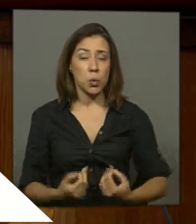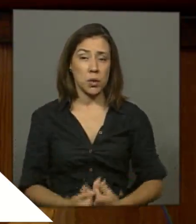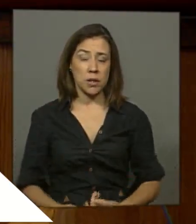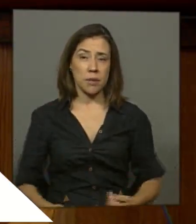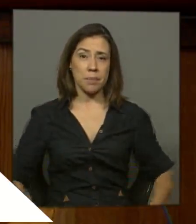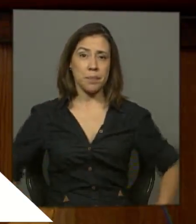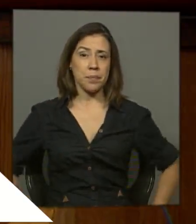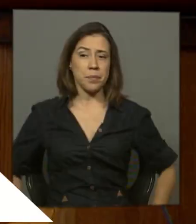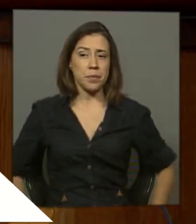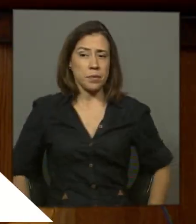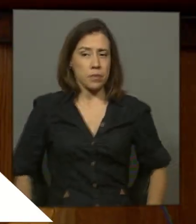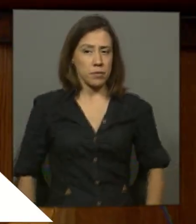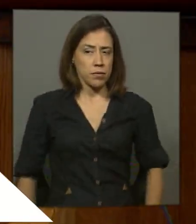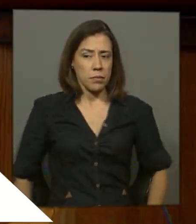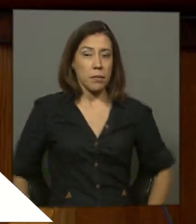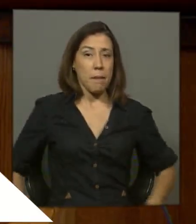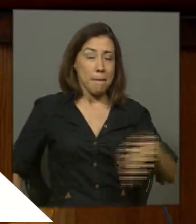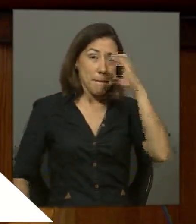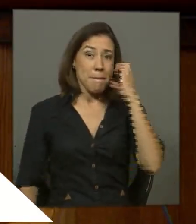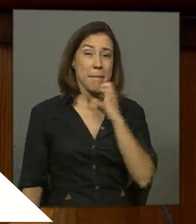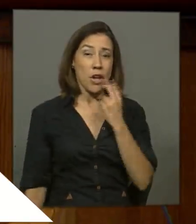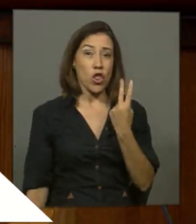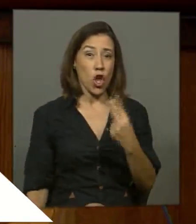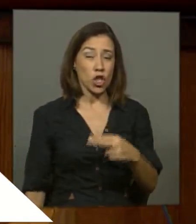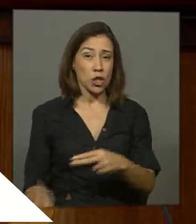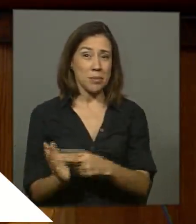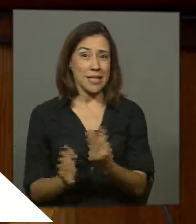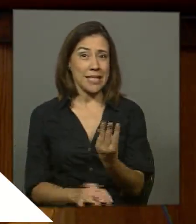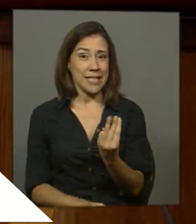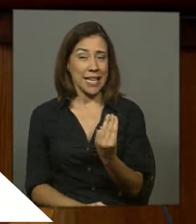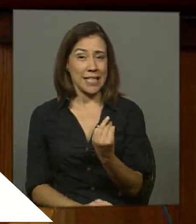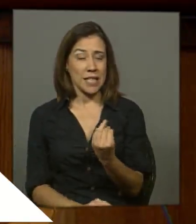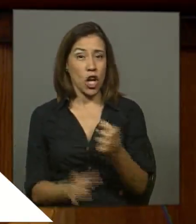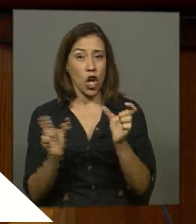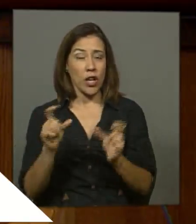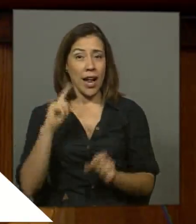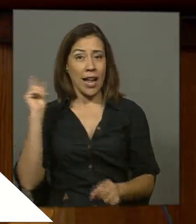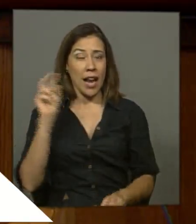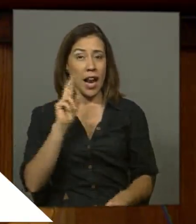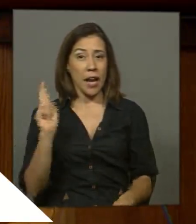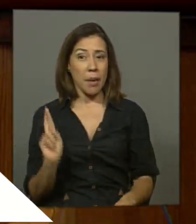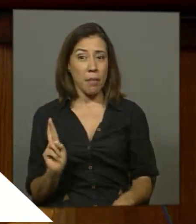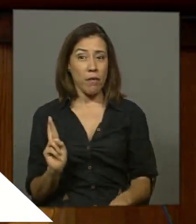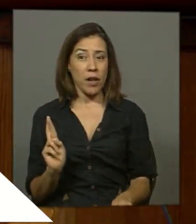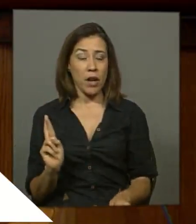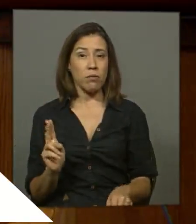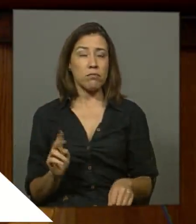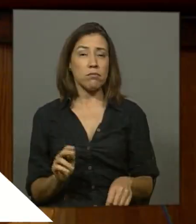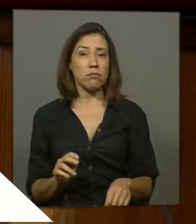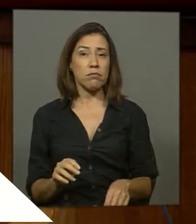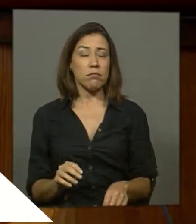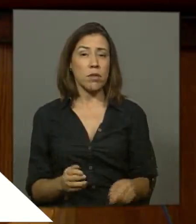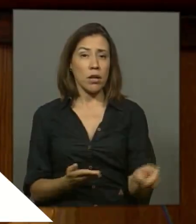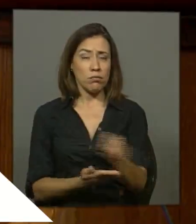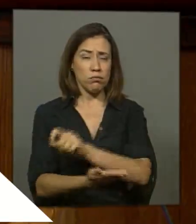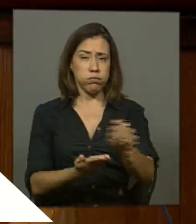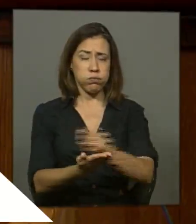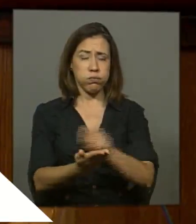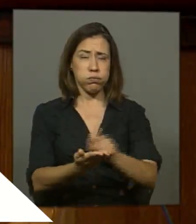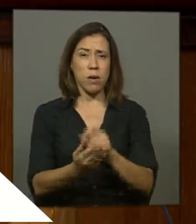materia en mayo del año 2013 la contraloría general de la república emitió un